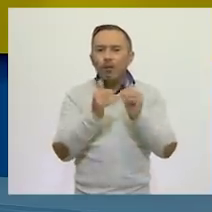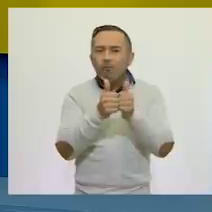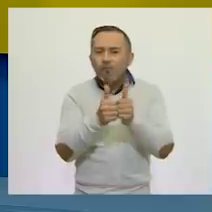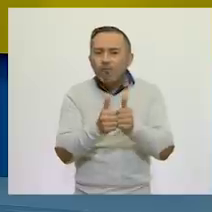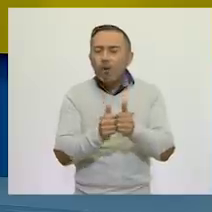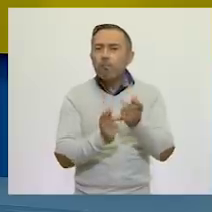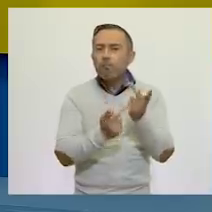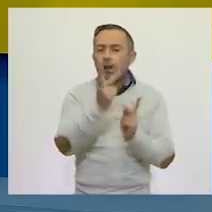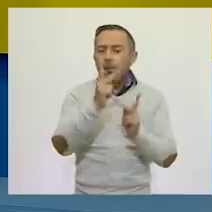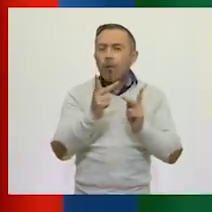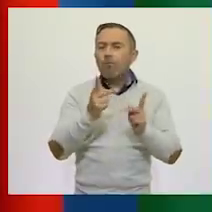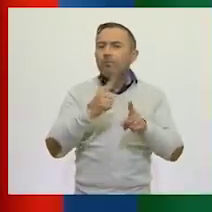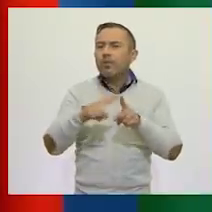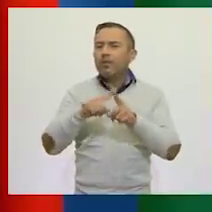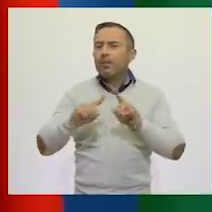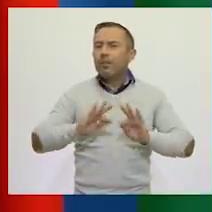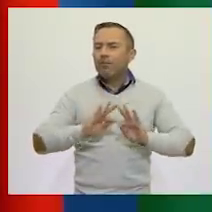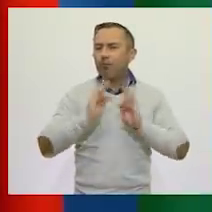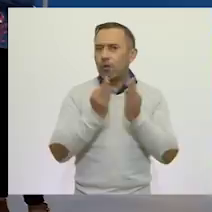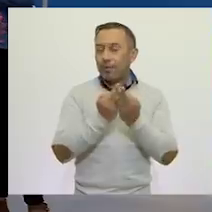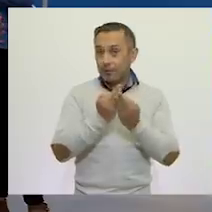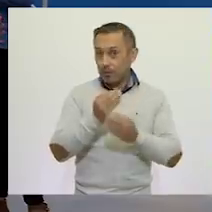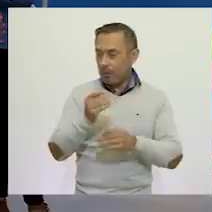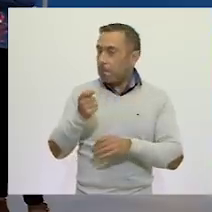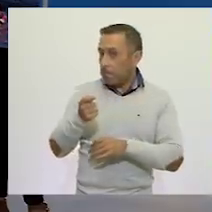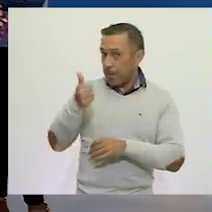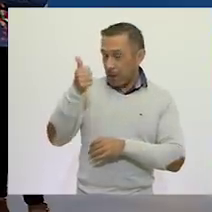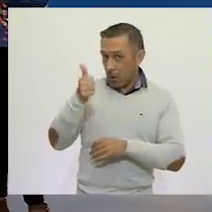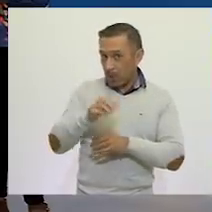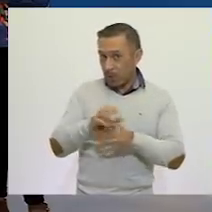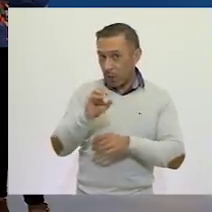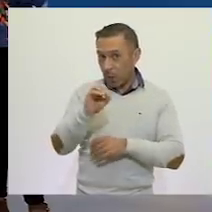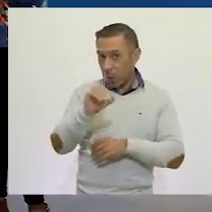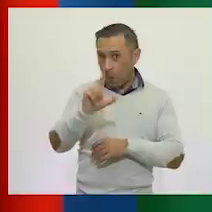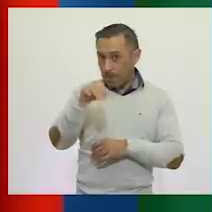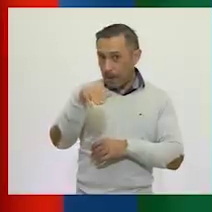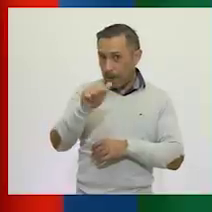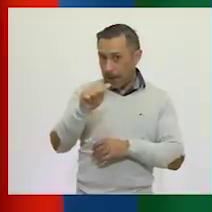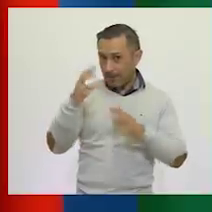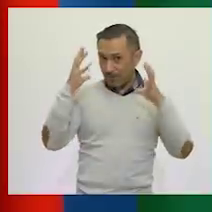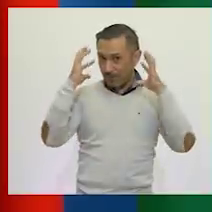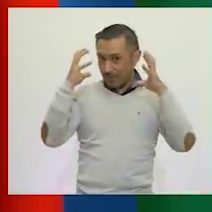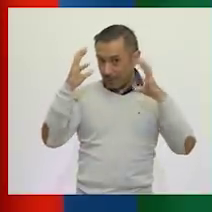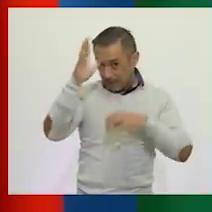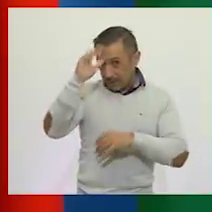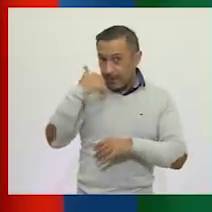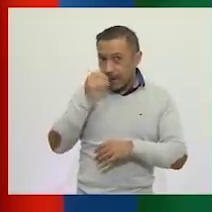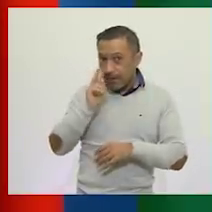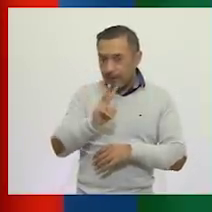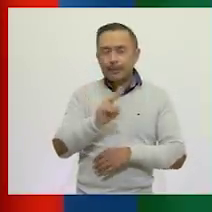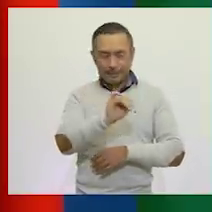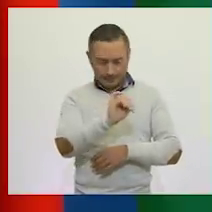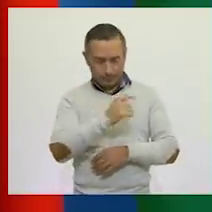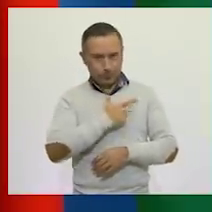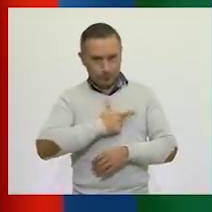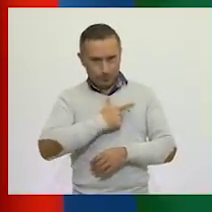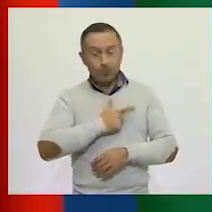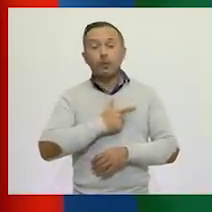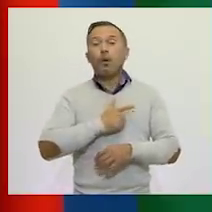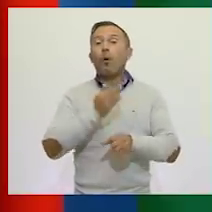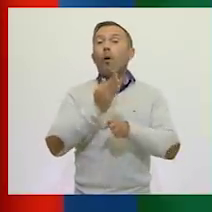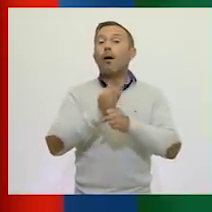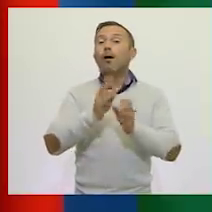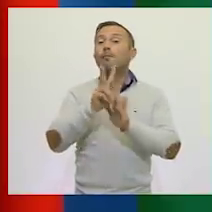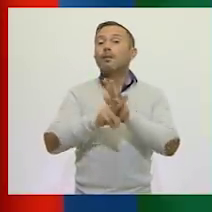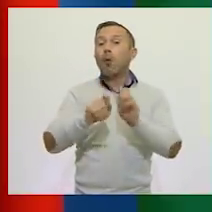¿le parece si iniciamos con los olmecas? A mí me parece muy bien. Veamos el siguiente video que nos ayudará a poderlos ubicar